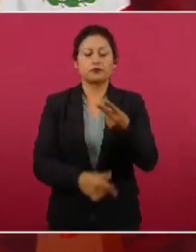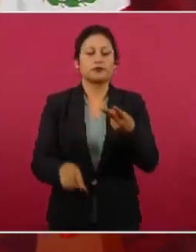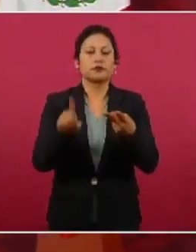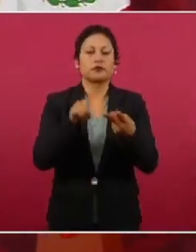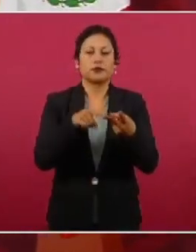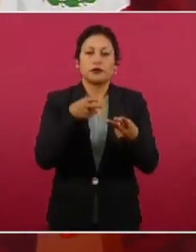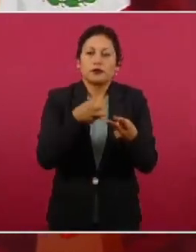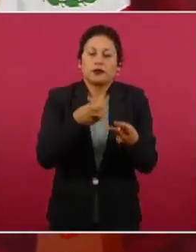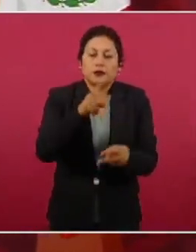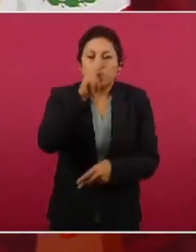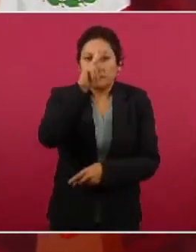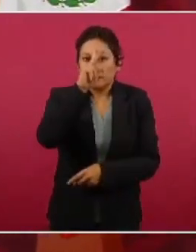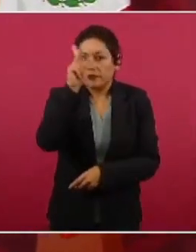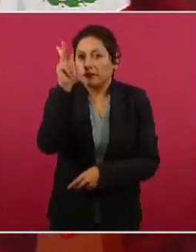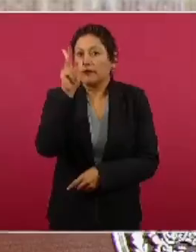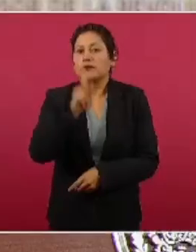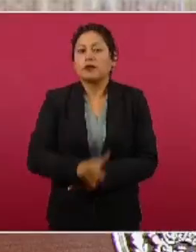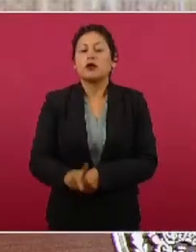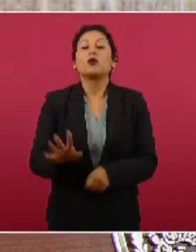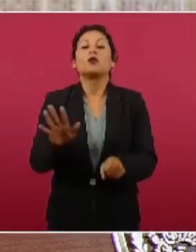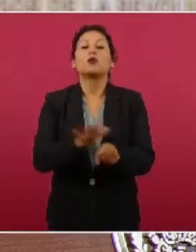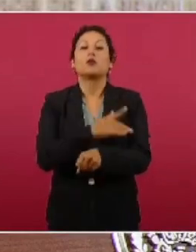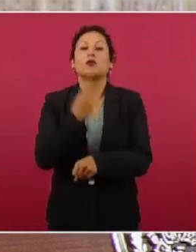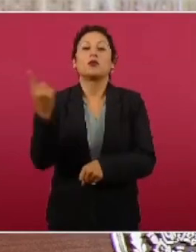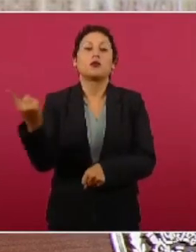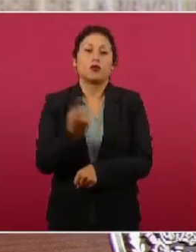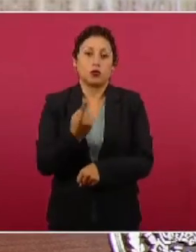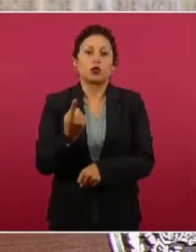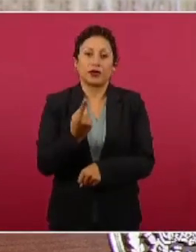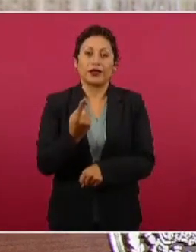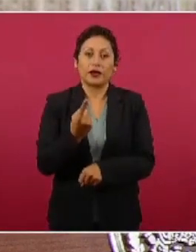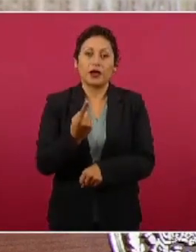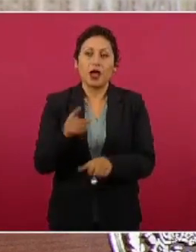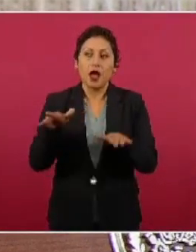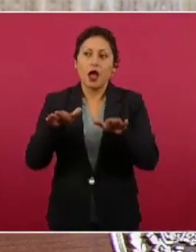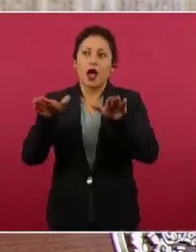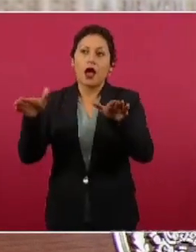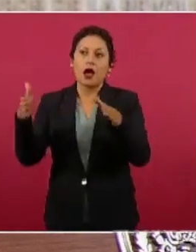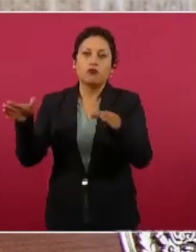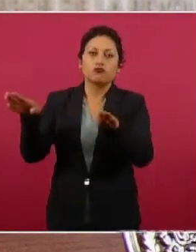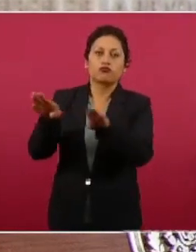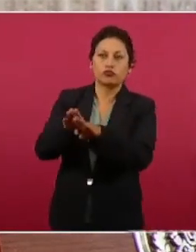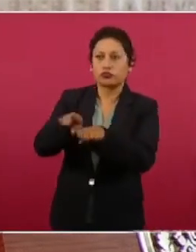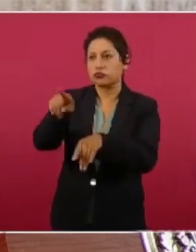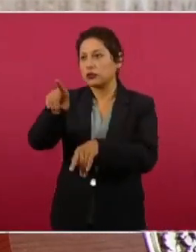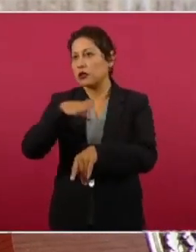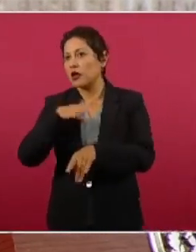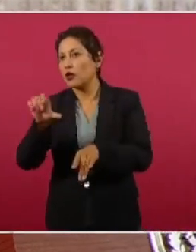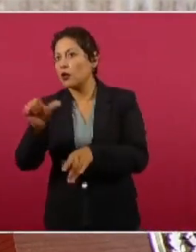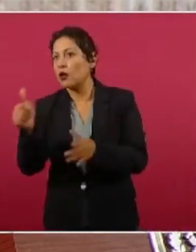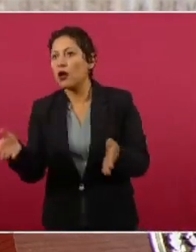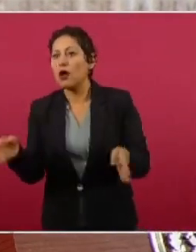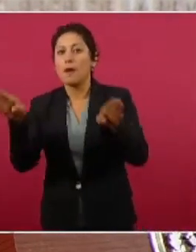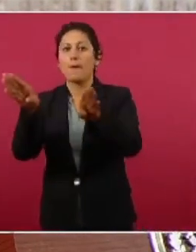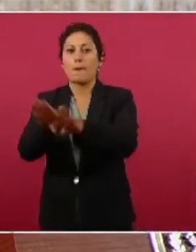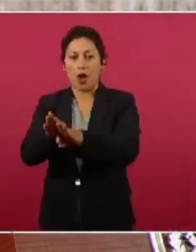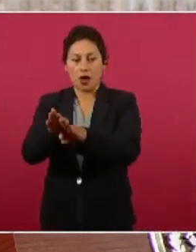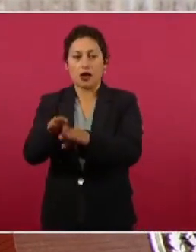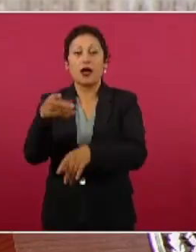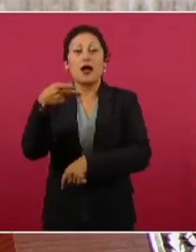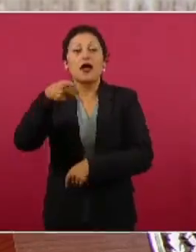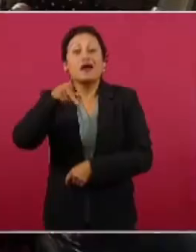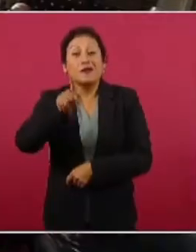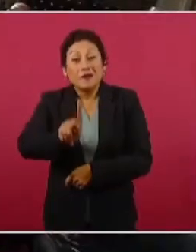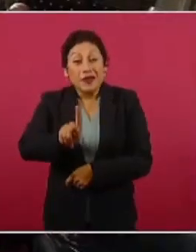porque iban a cerrar dos aeropuertos, pero lo peor es que es la zona